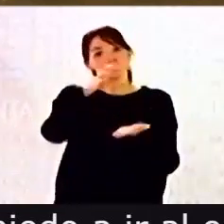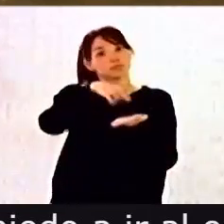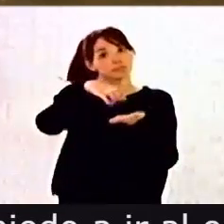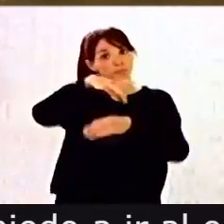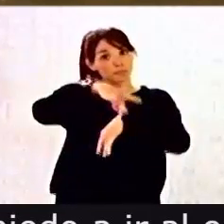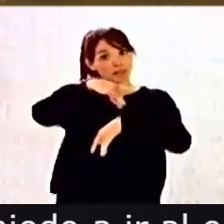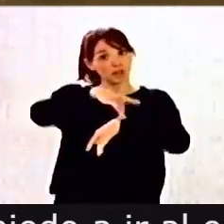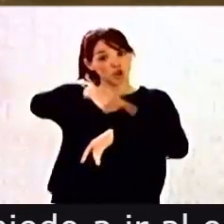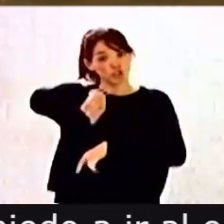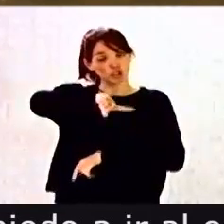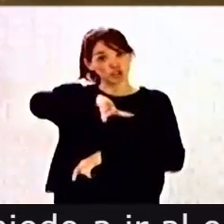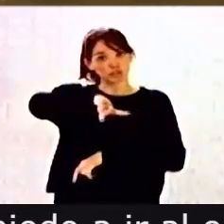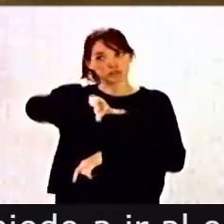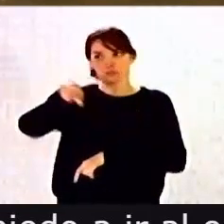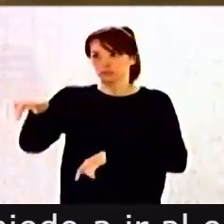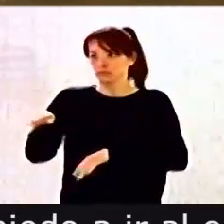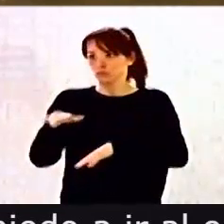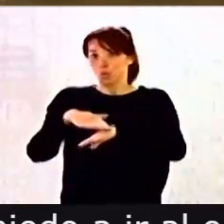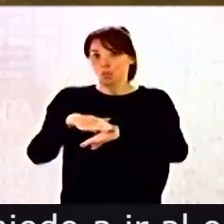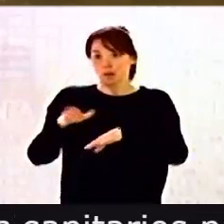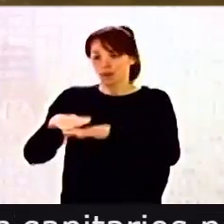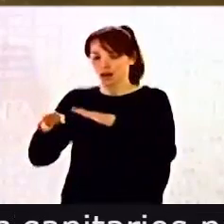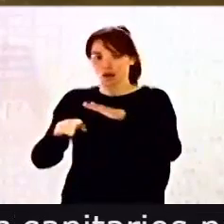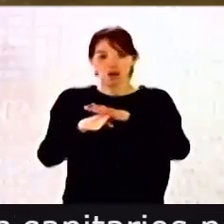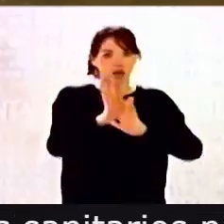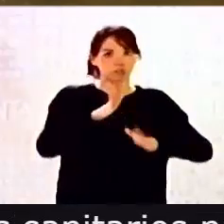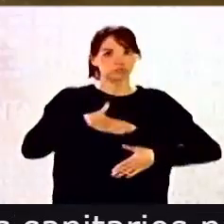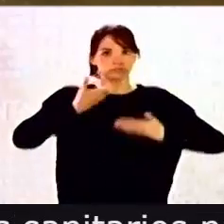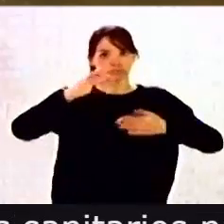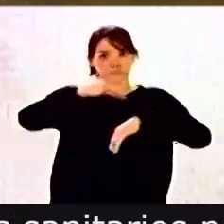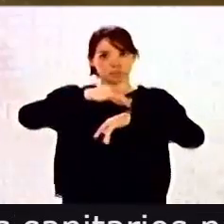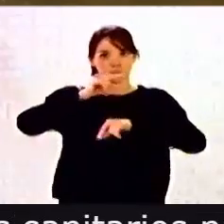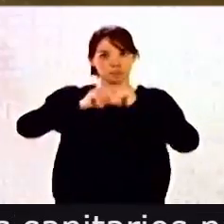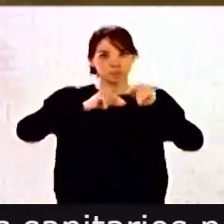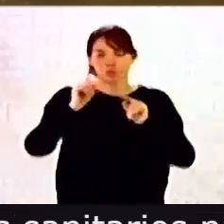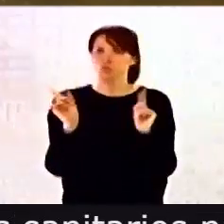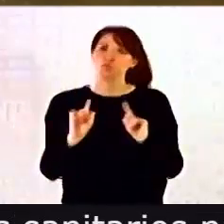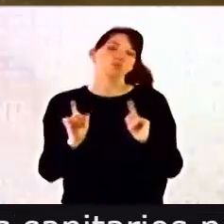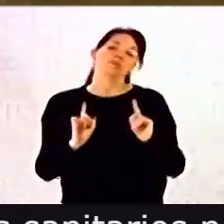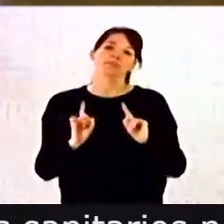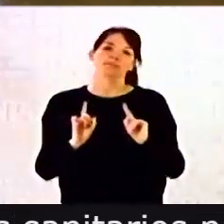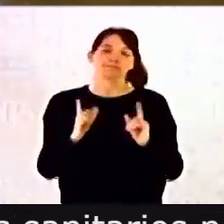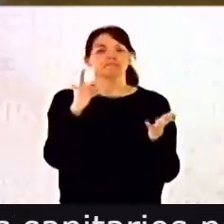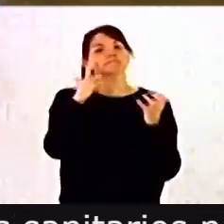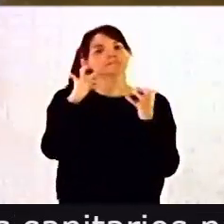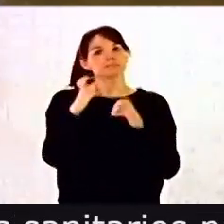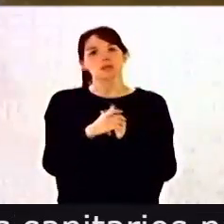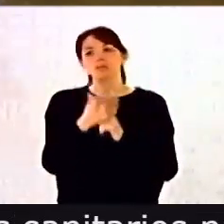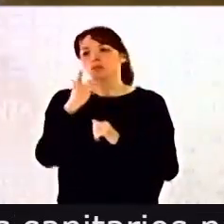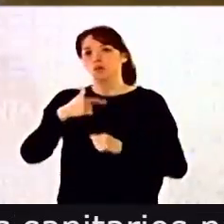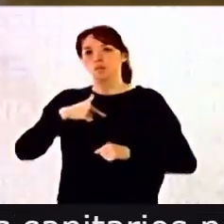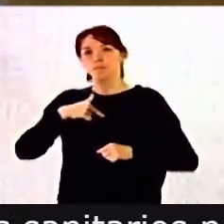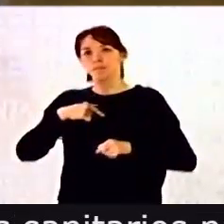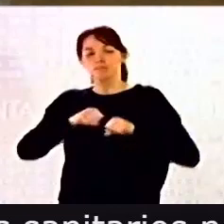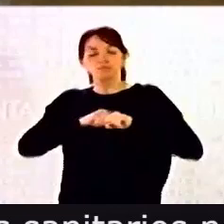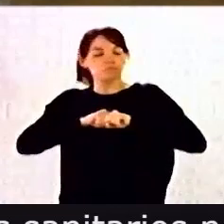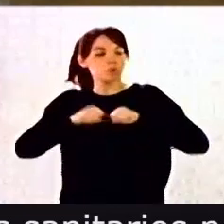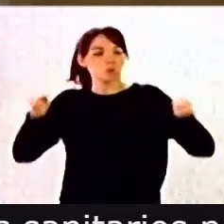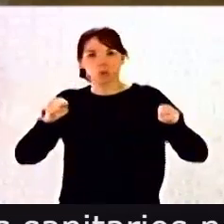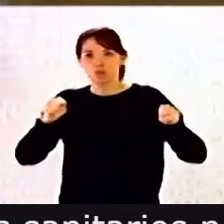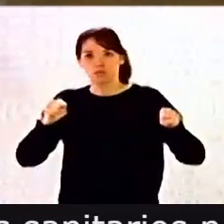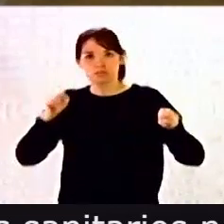sanitarios no es donde se contagia el coronavirus. Y estamos viendo infartos agudos de miocardio muy